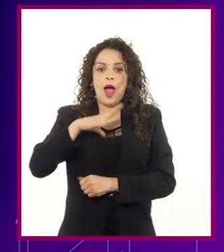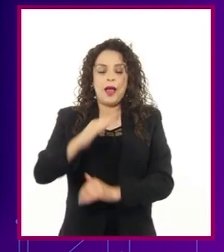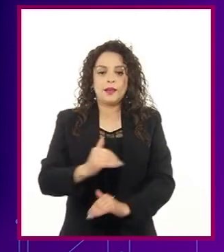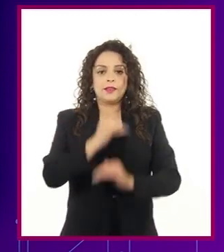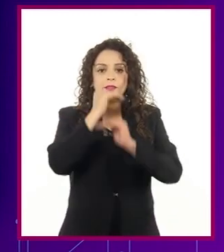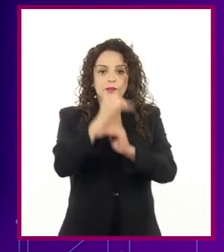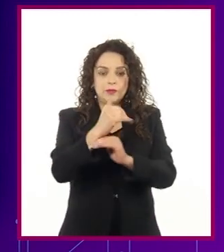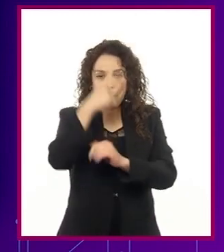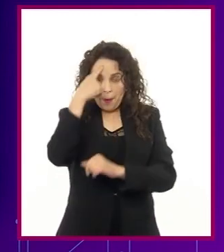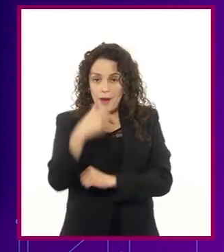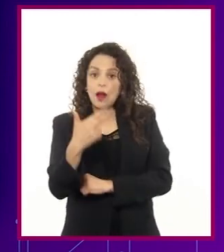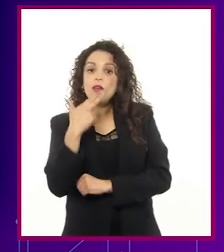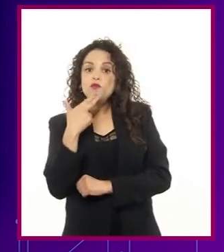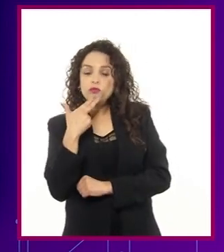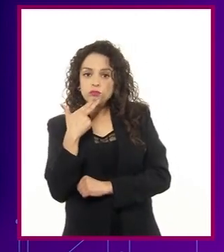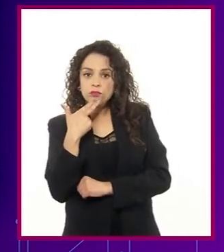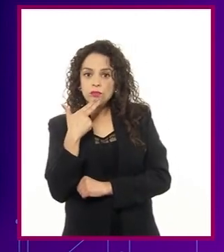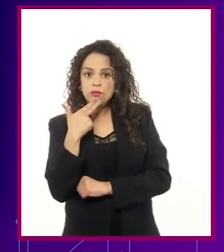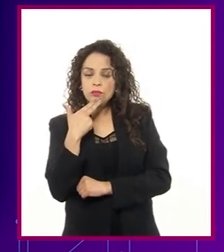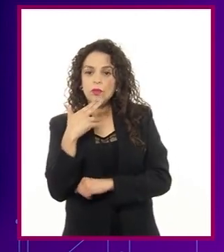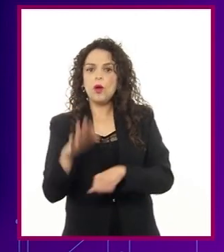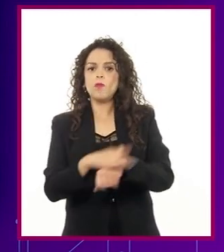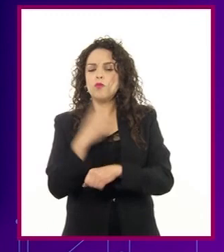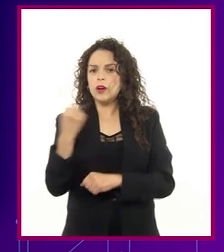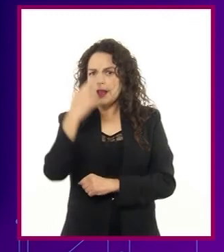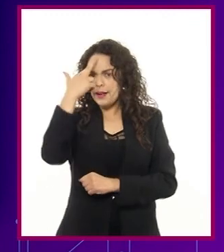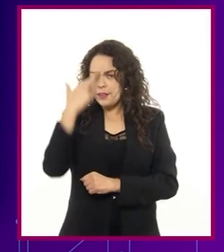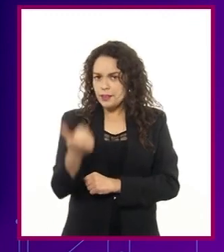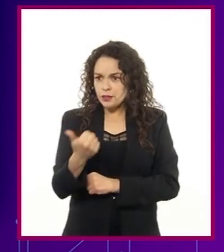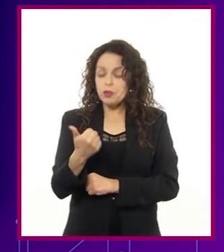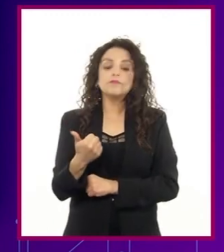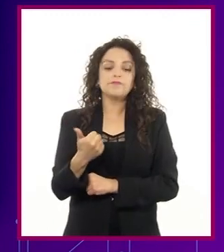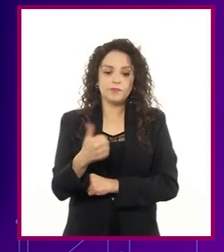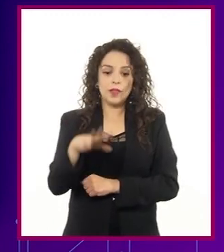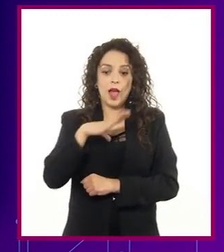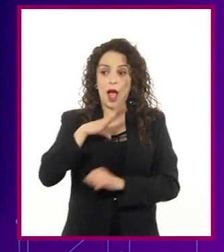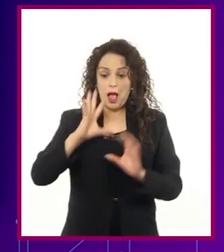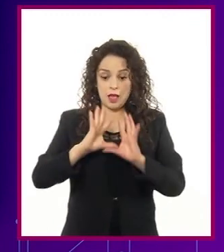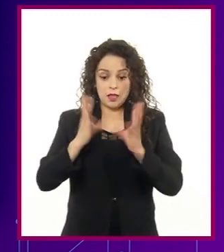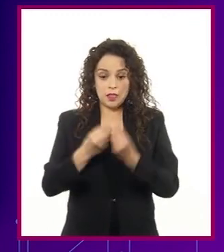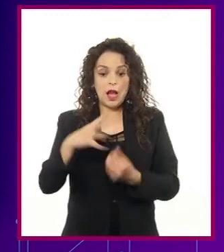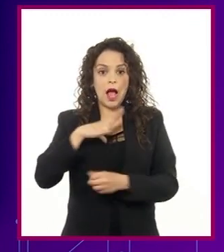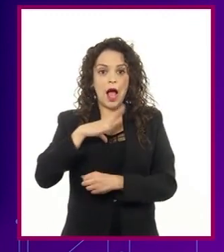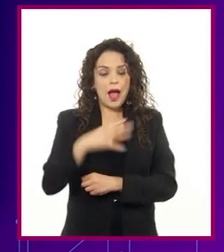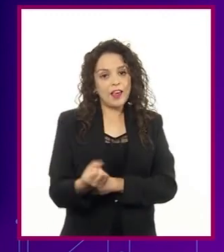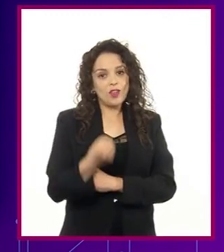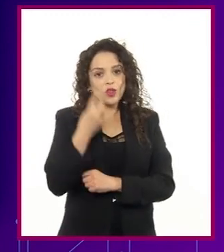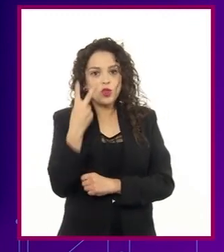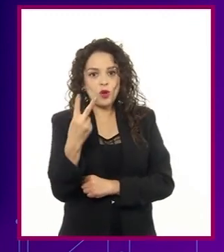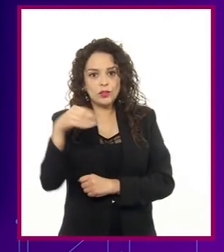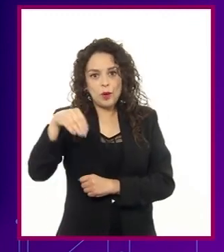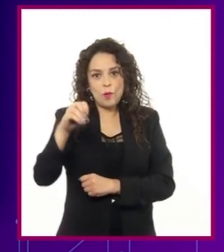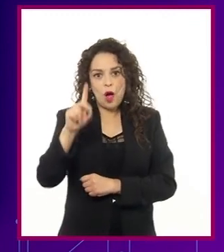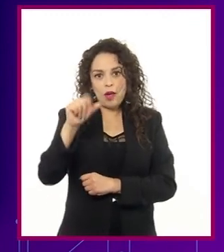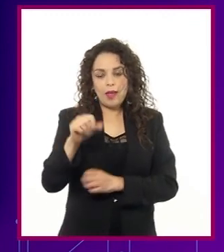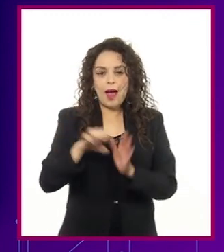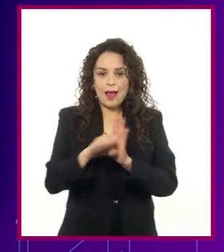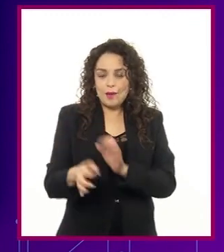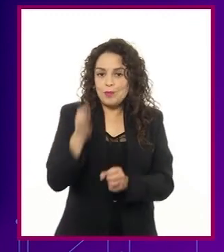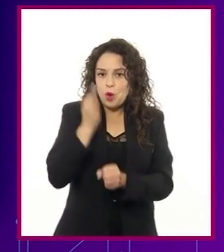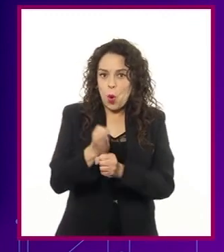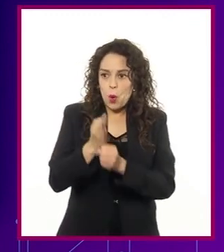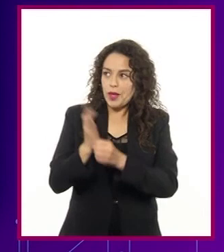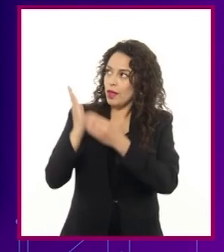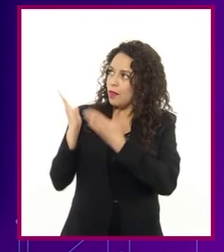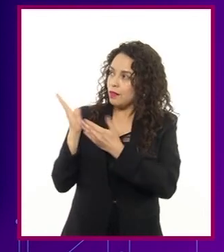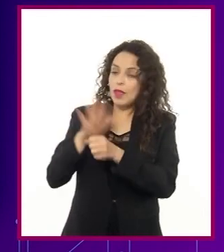su uso, sobre todo cuando el conjunto de datos tiene más de una moda, como en esta situación, cuyas